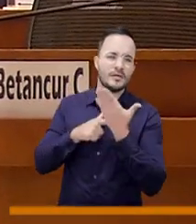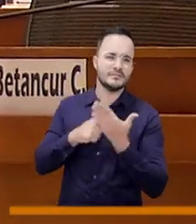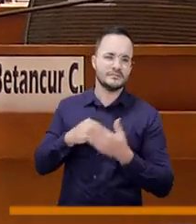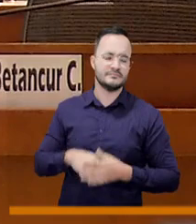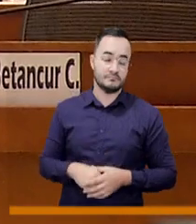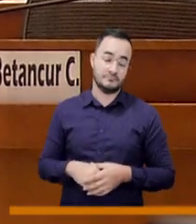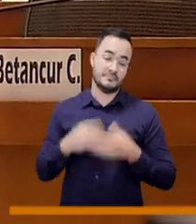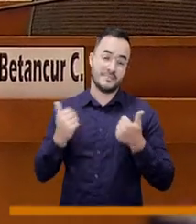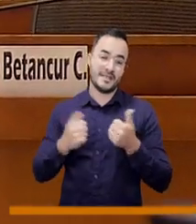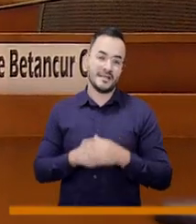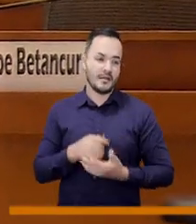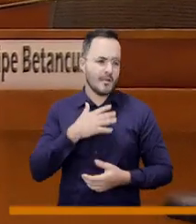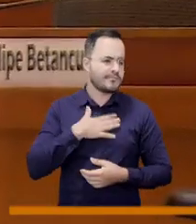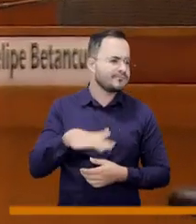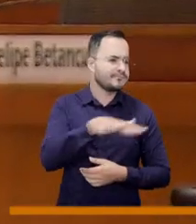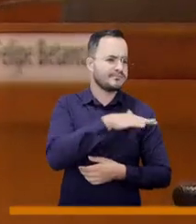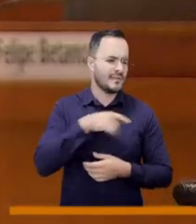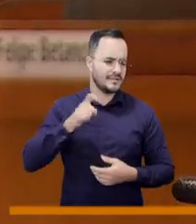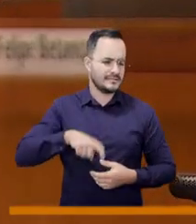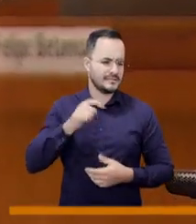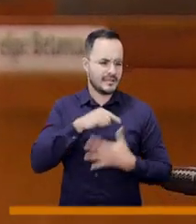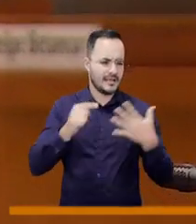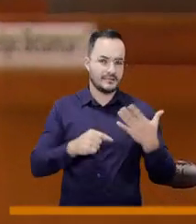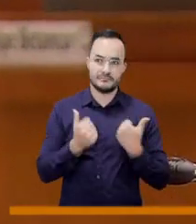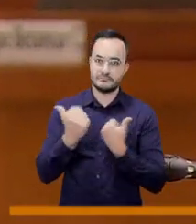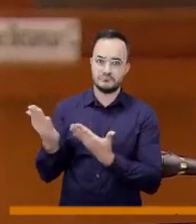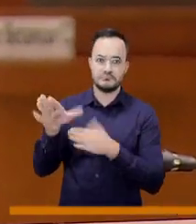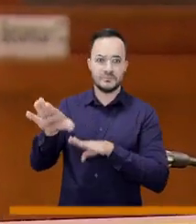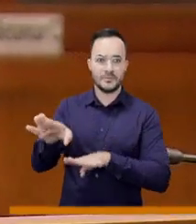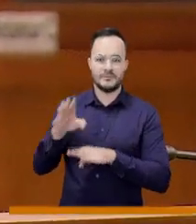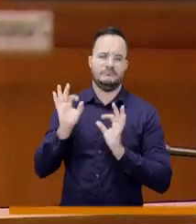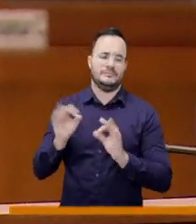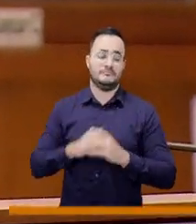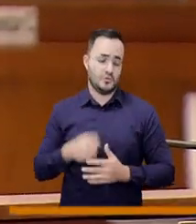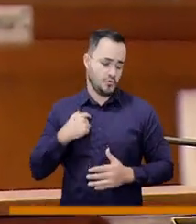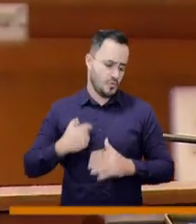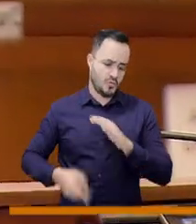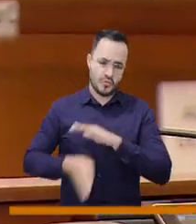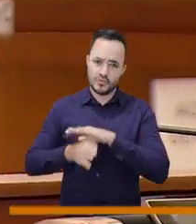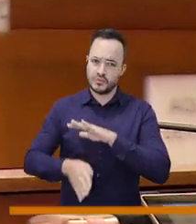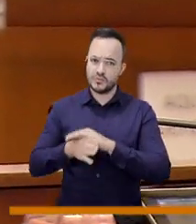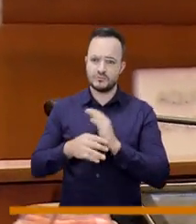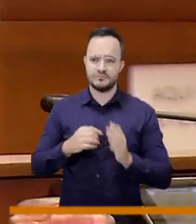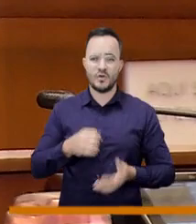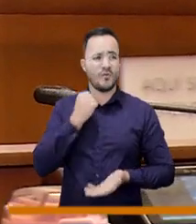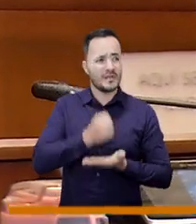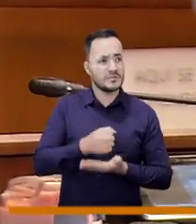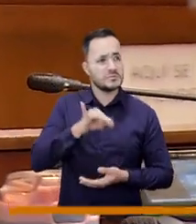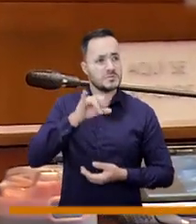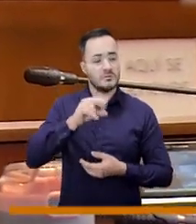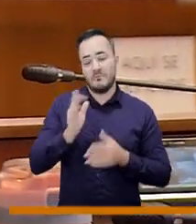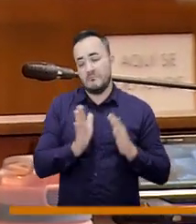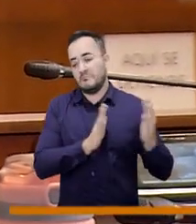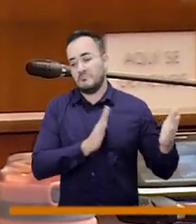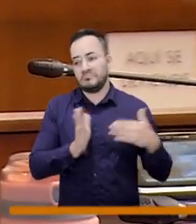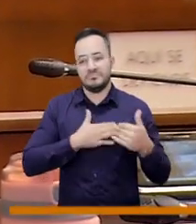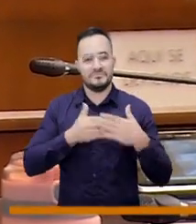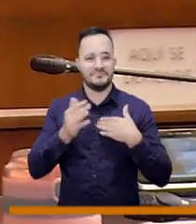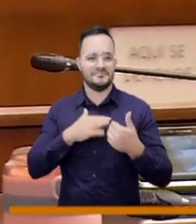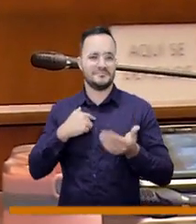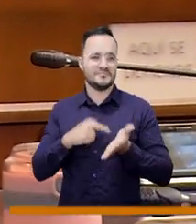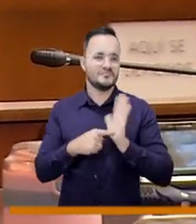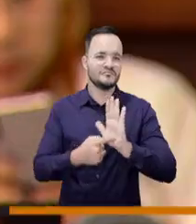pensando en el interés general, en el interés ciudadano, por encima de cualquier interés particular. Yo seguiré, sea obligatorio o no, ya lo he venido